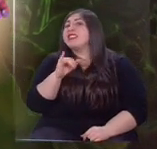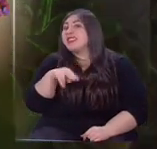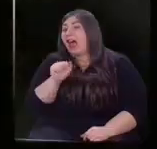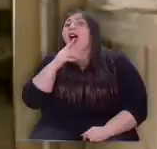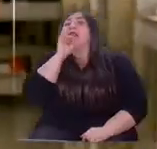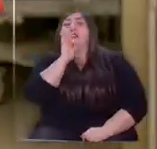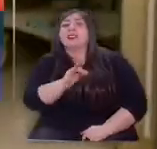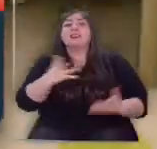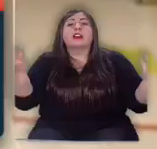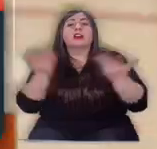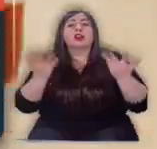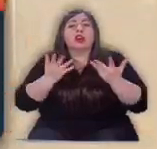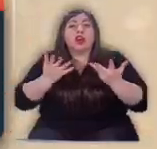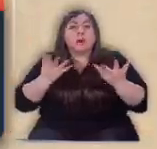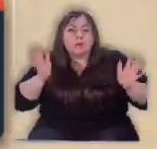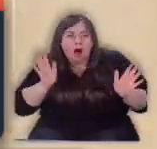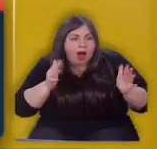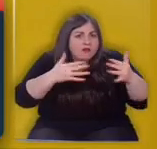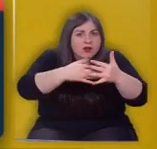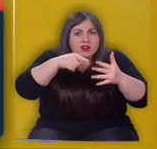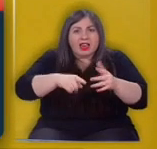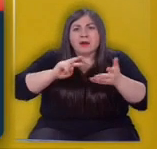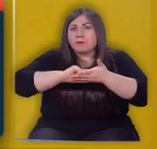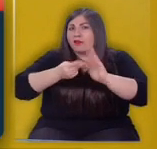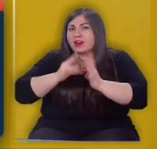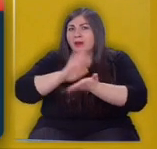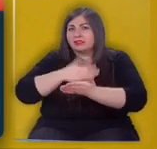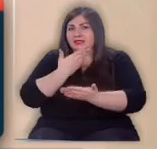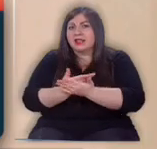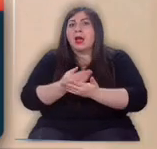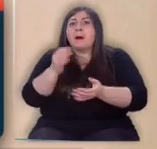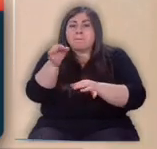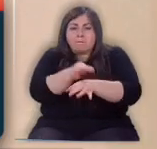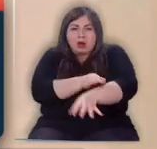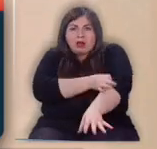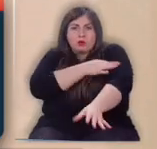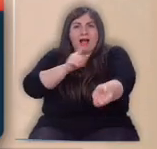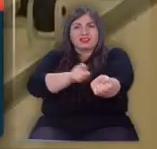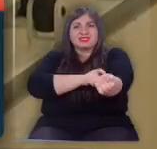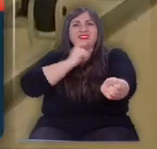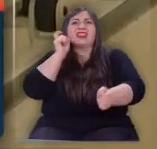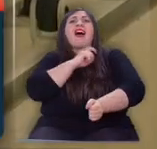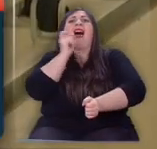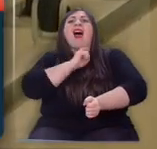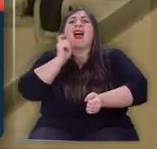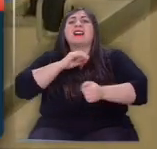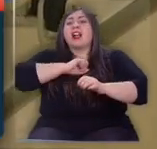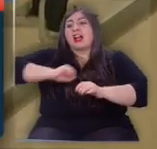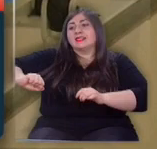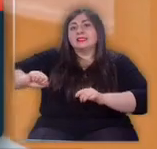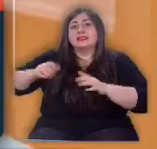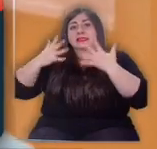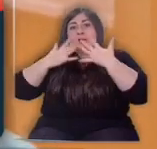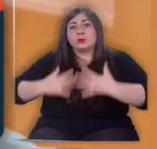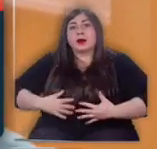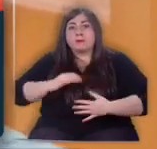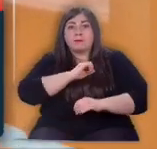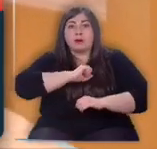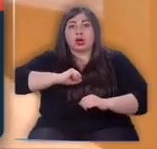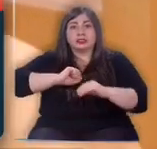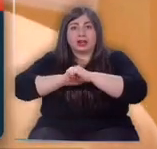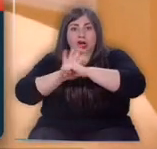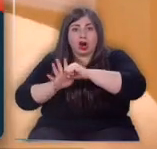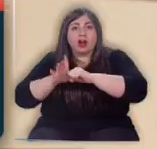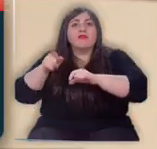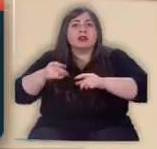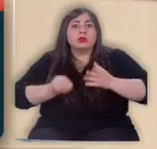cómo abordar la emergencia sanitaria. Una molécula que viaja por la sangre cuando existen anticuerpos contra el COVID-19, nuevo concepto que